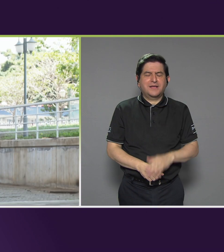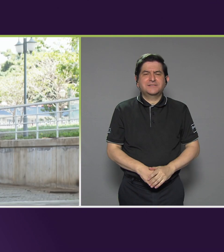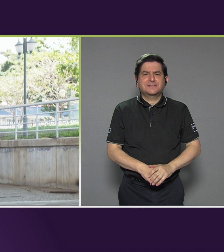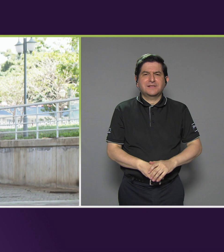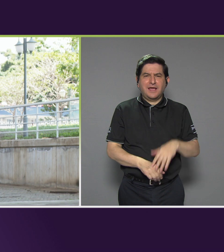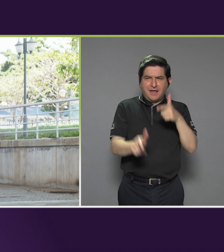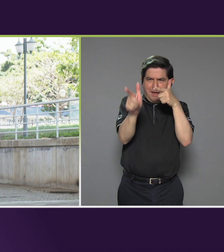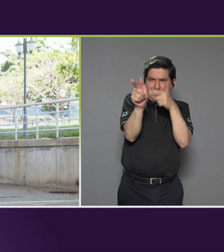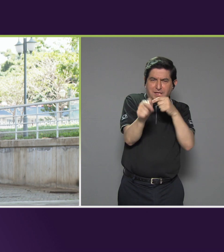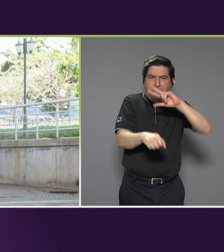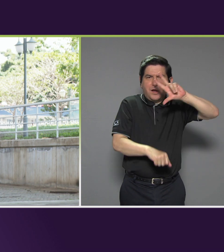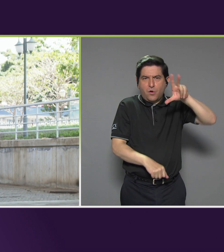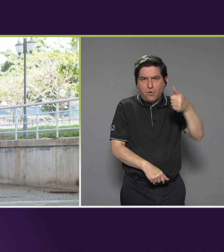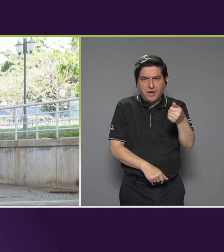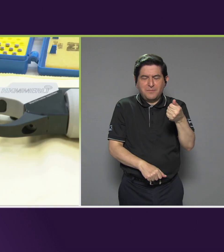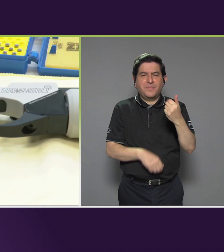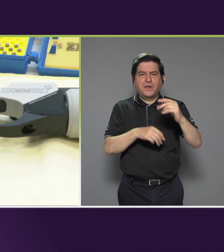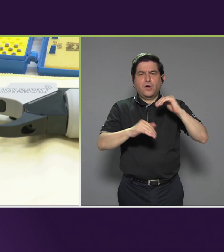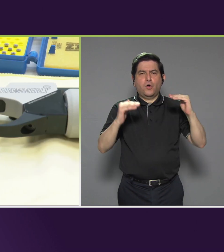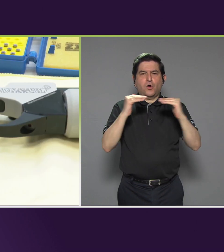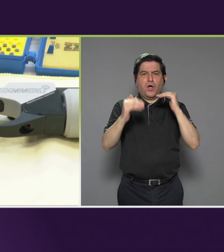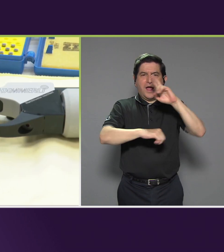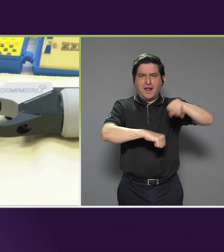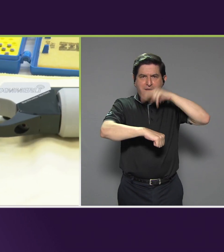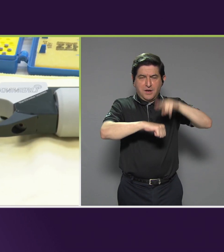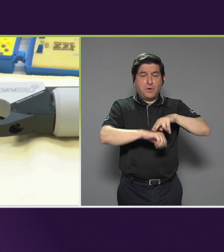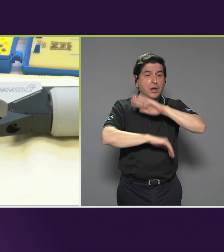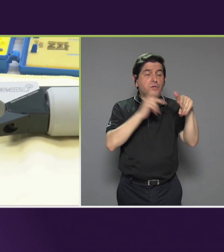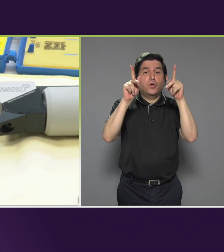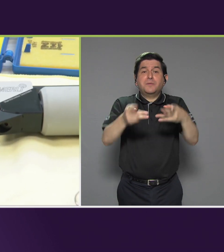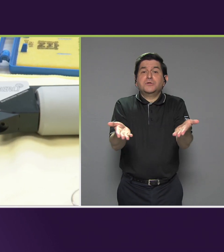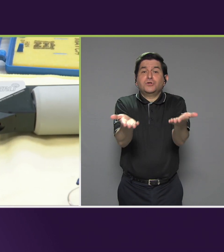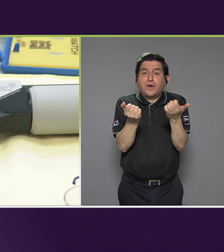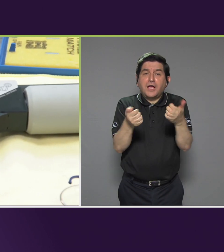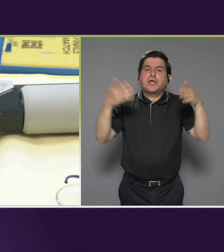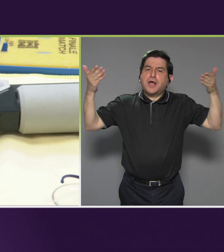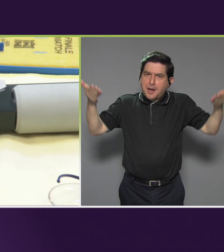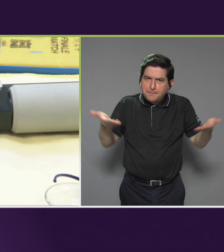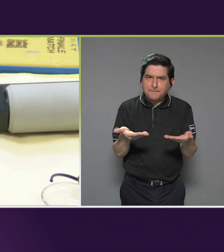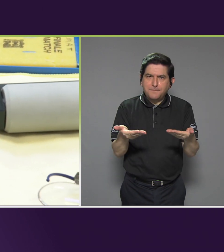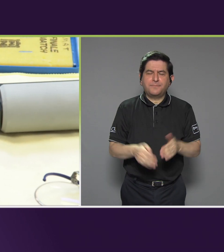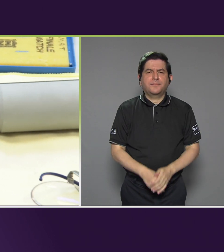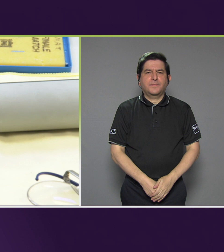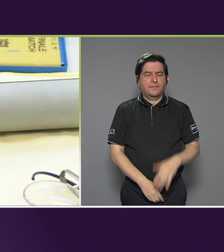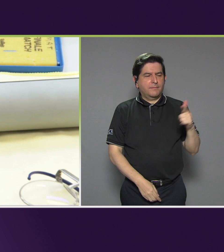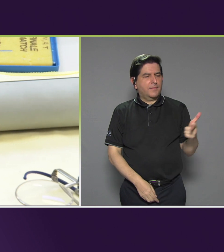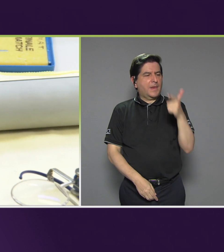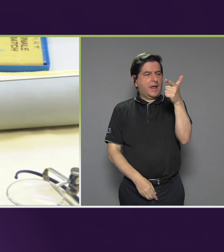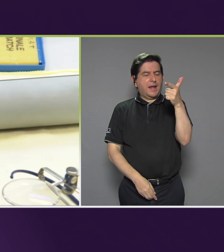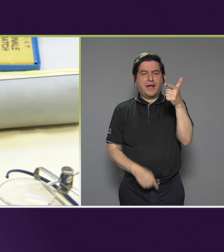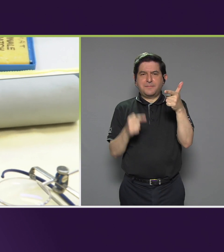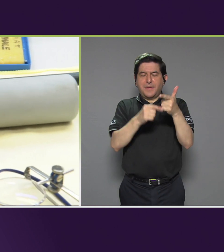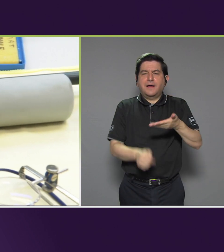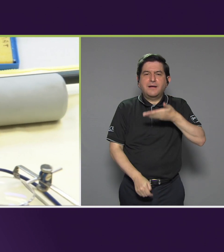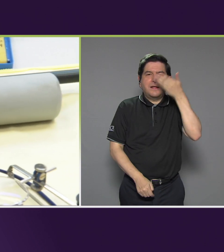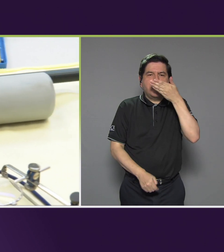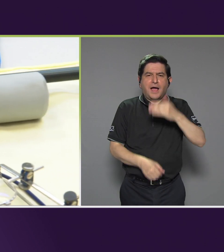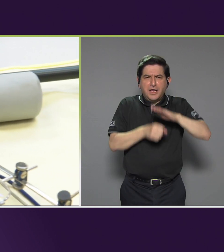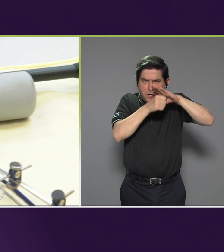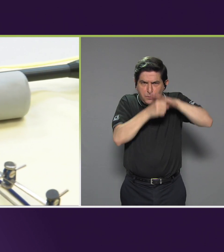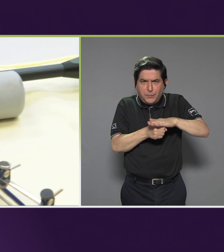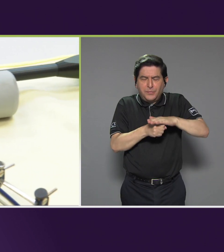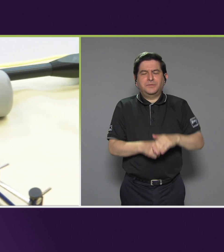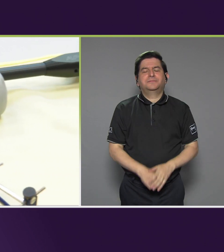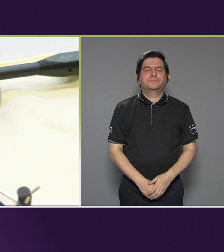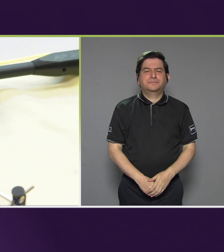nacional, y todo el que quiera practicar eso, bienvenido. El arma es una pistola de aire comprimido,